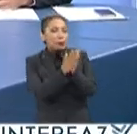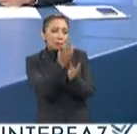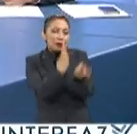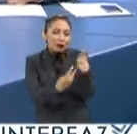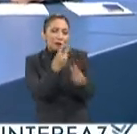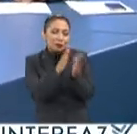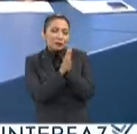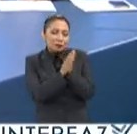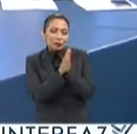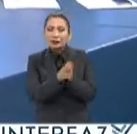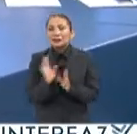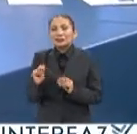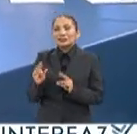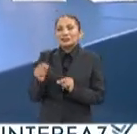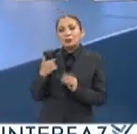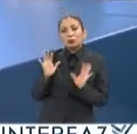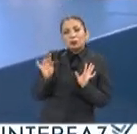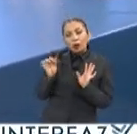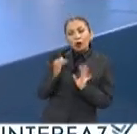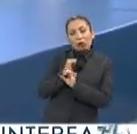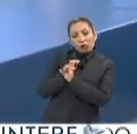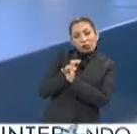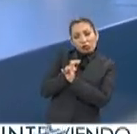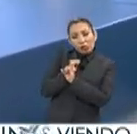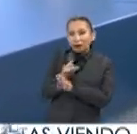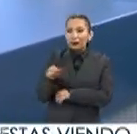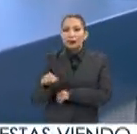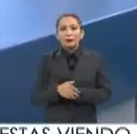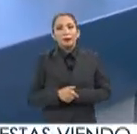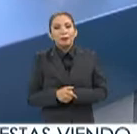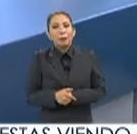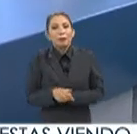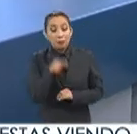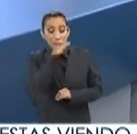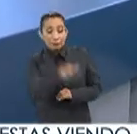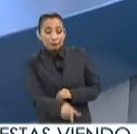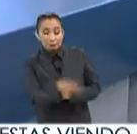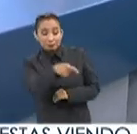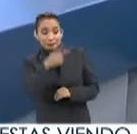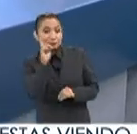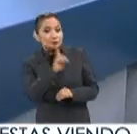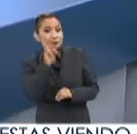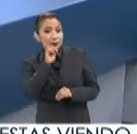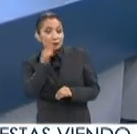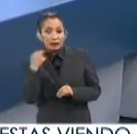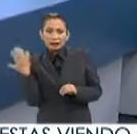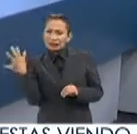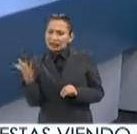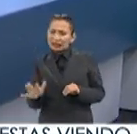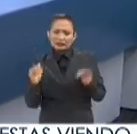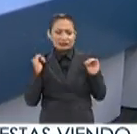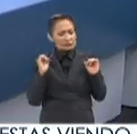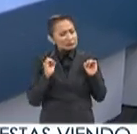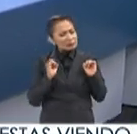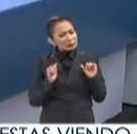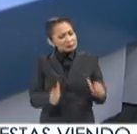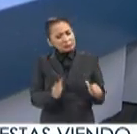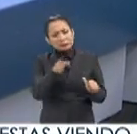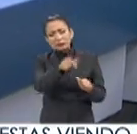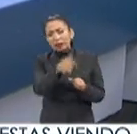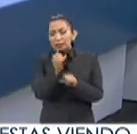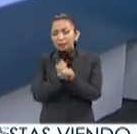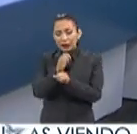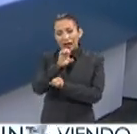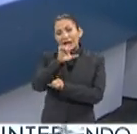estar con nosotros al aire? Pues hay que hacerse de rogar un poco. Una de nuestras chicas con 10 en términos de información, Elis